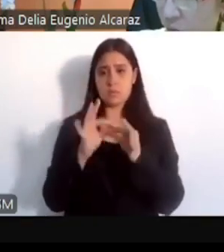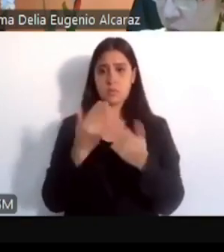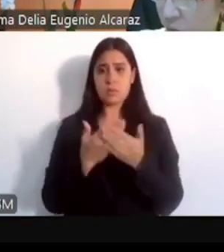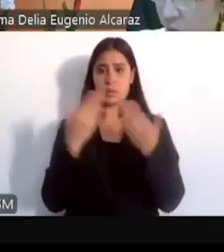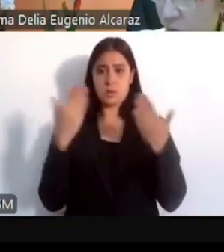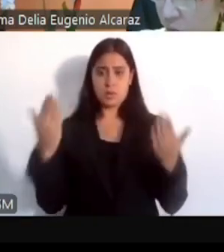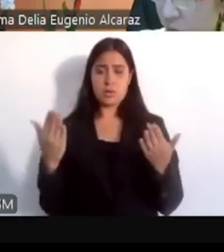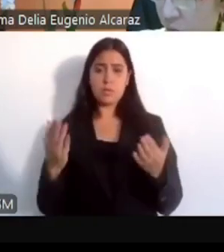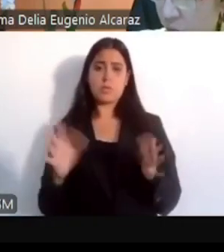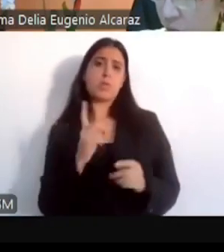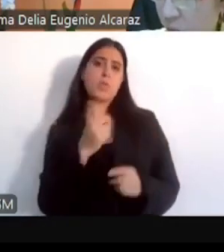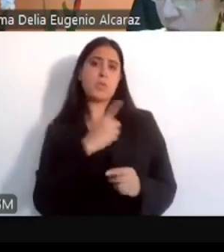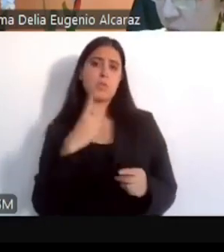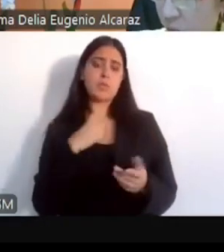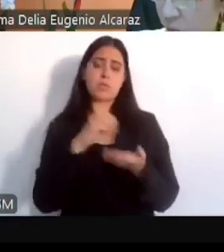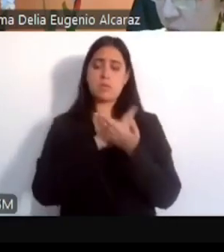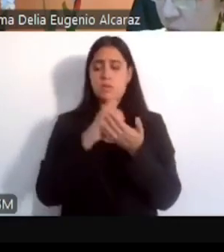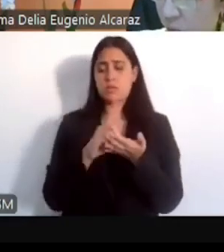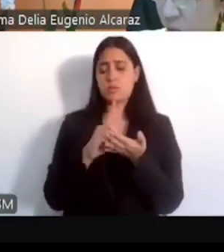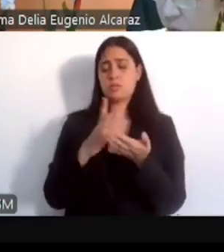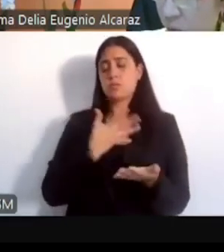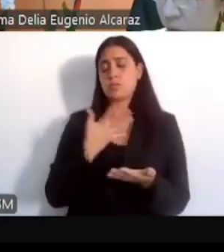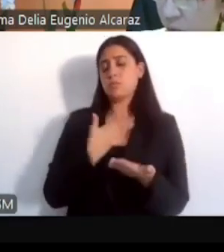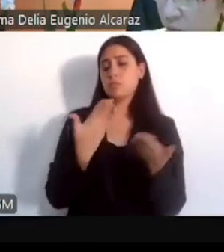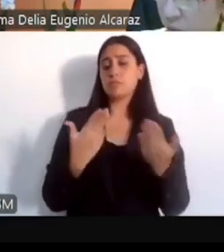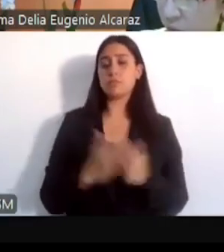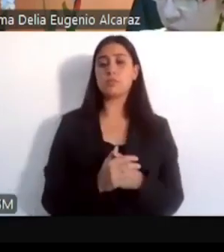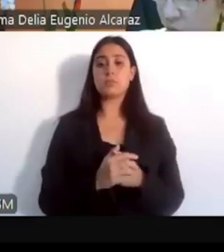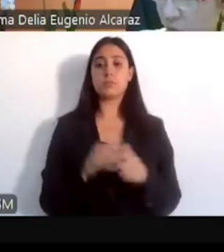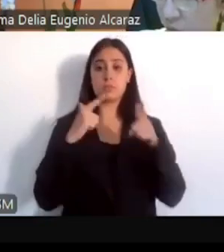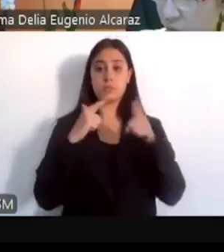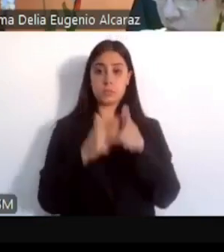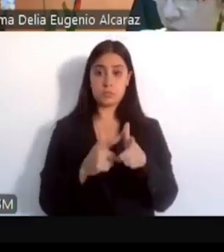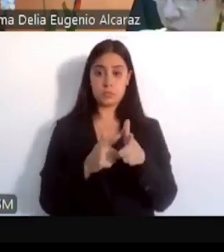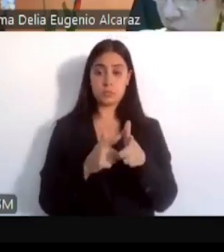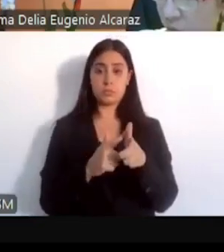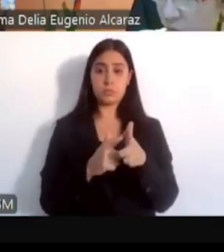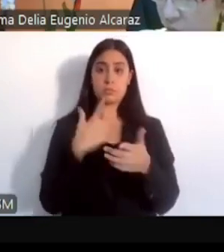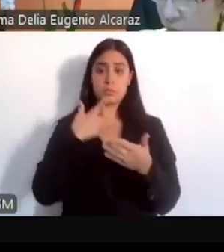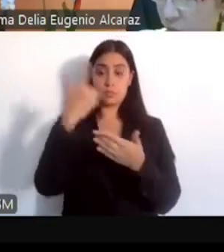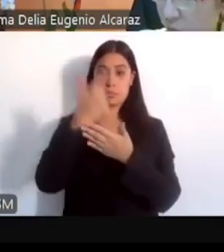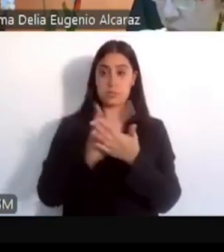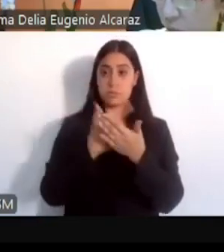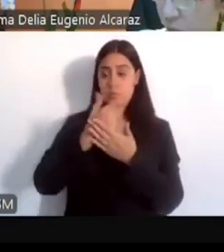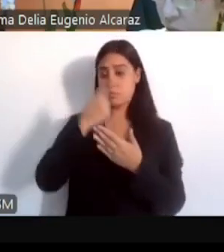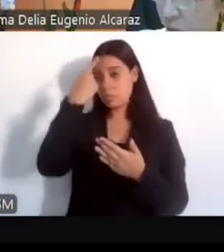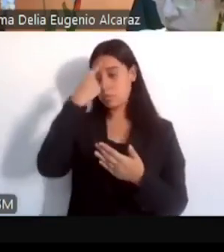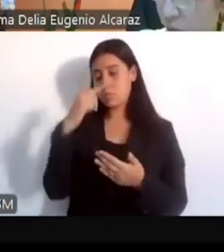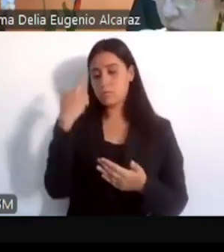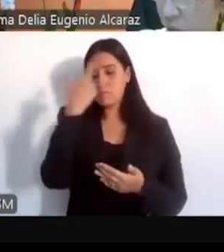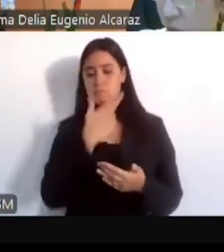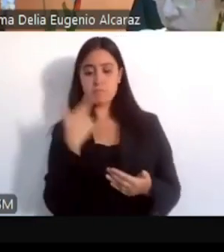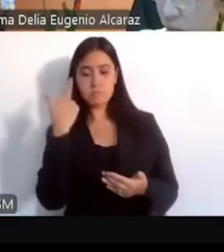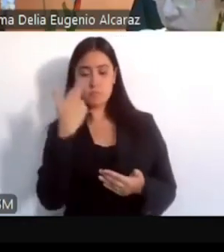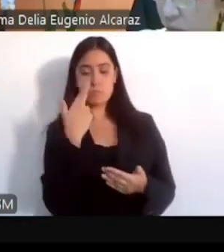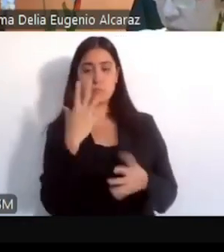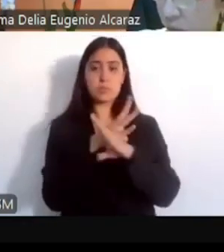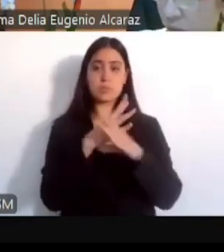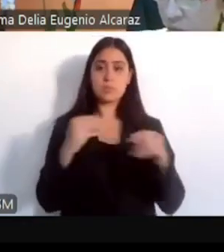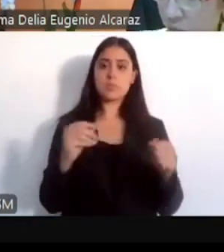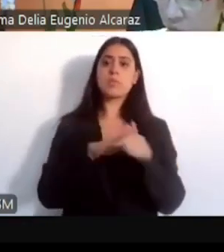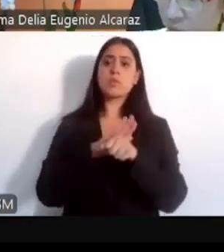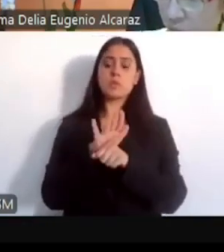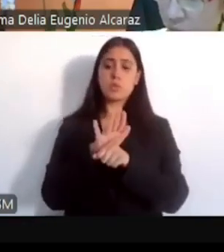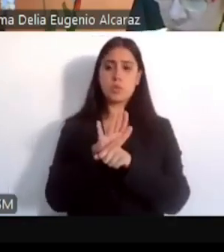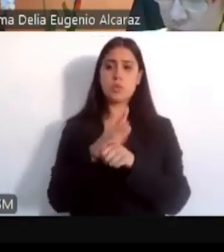notificarlos como en derecho corresponde siguiente asunto listado para analizar y resolver corresponde